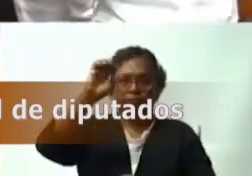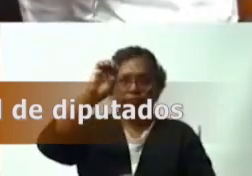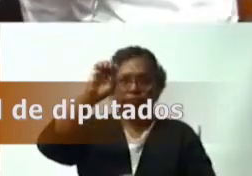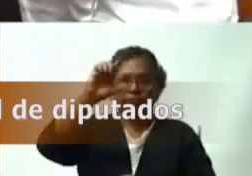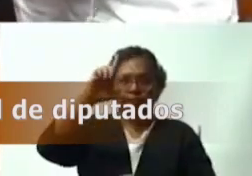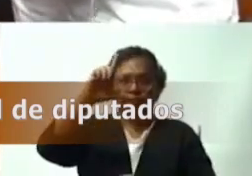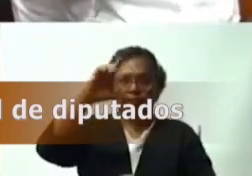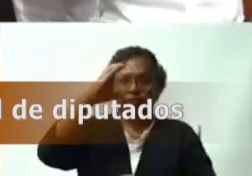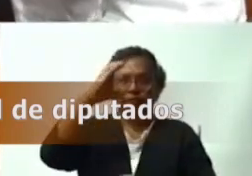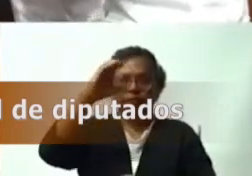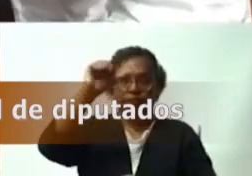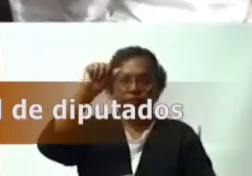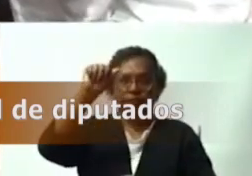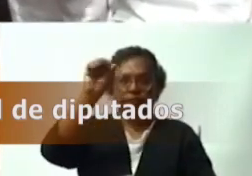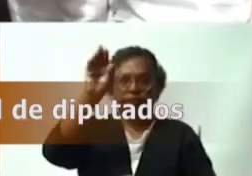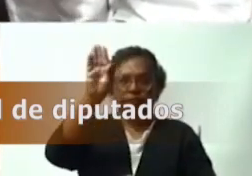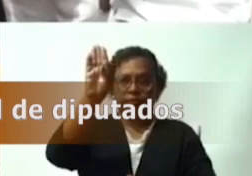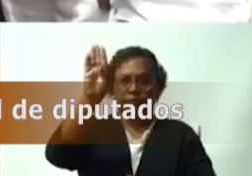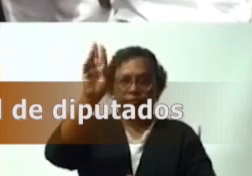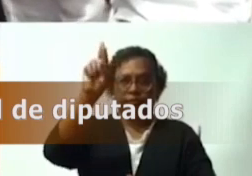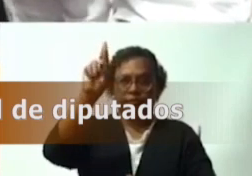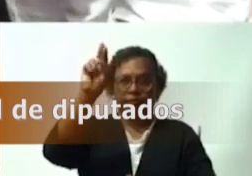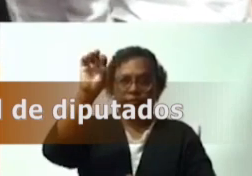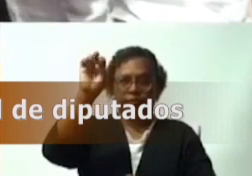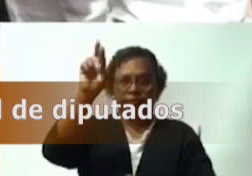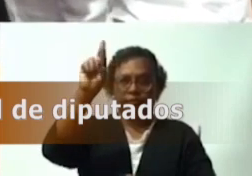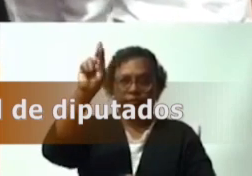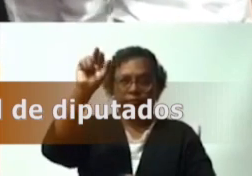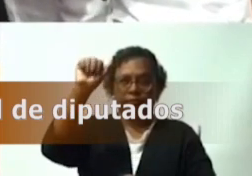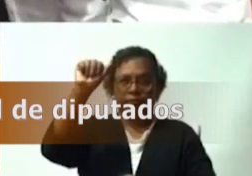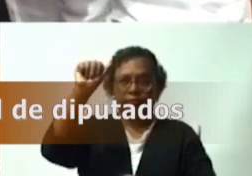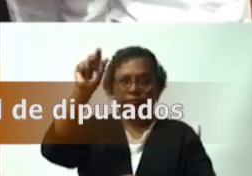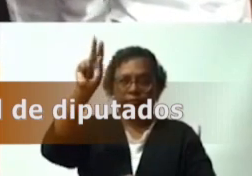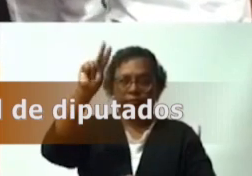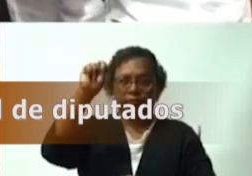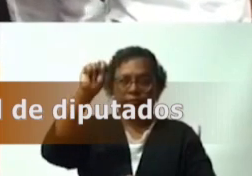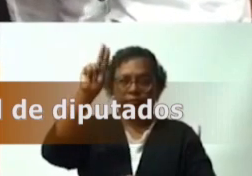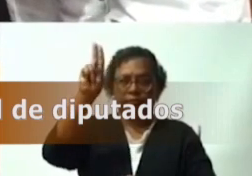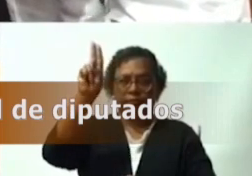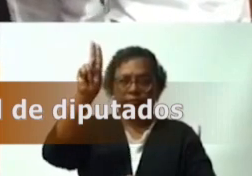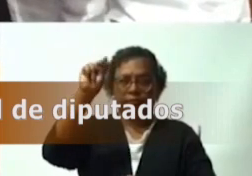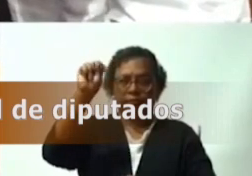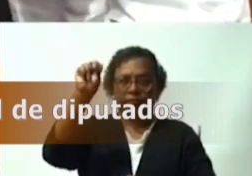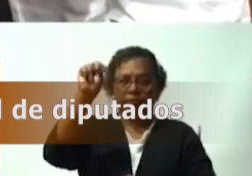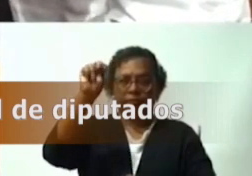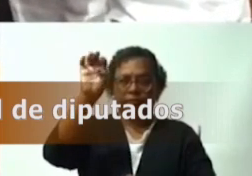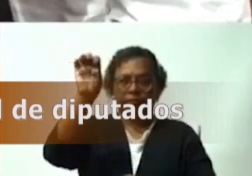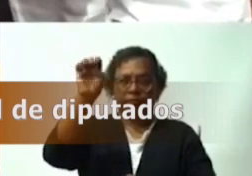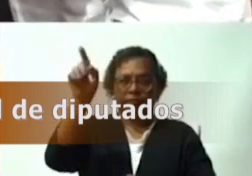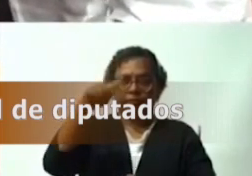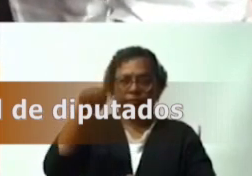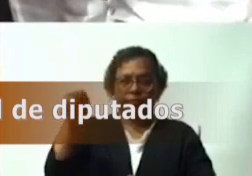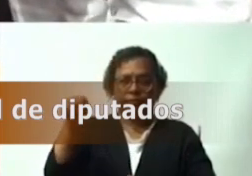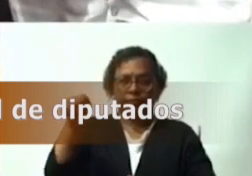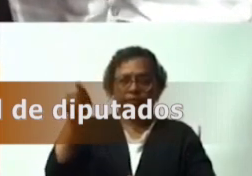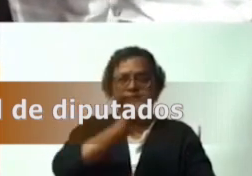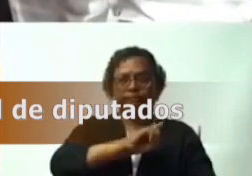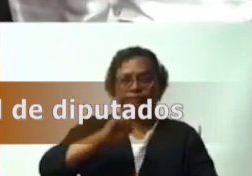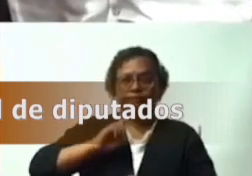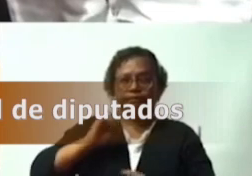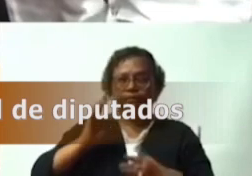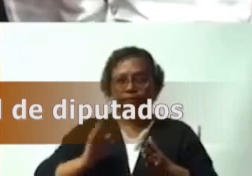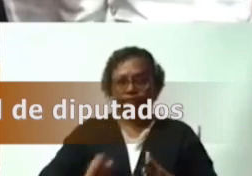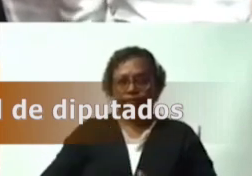en un futuro sostuvo el congresista al ser abordado por la prensa Pacheco sostuvo que las decisiones a tomar